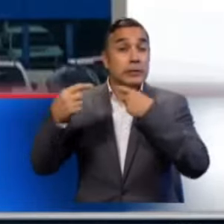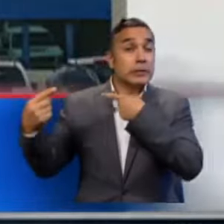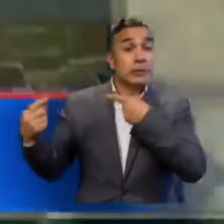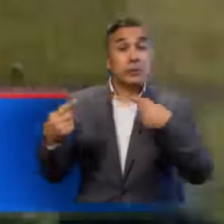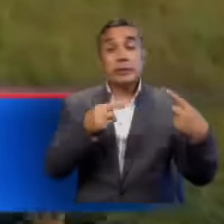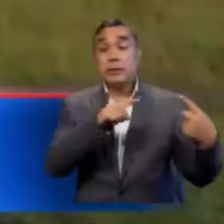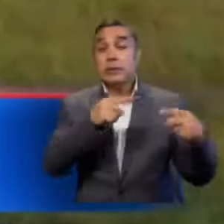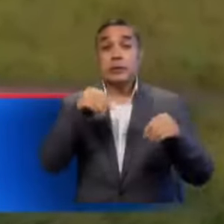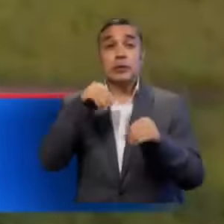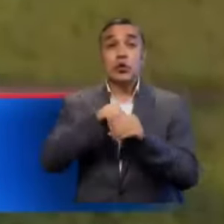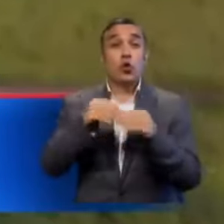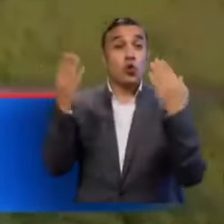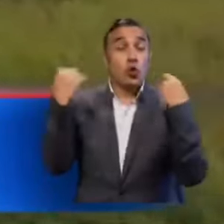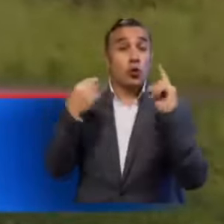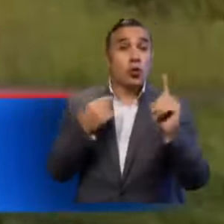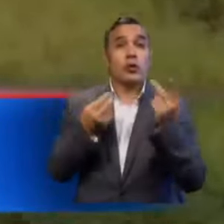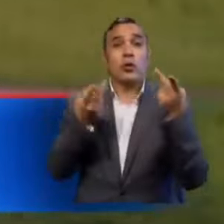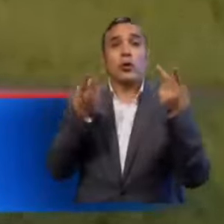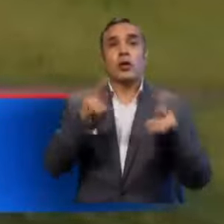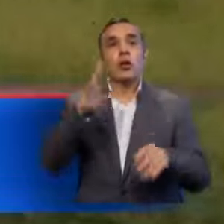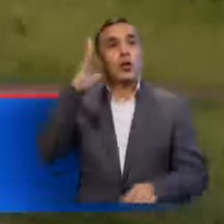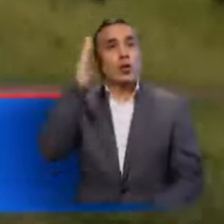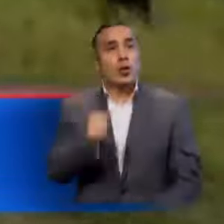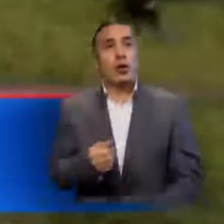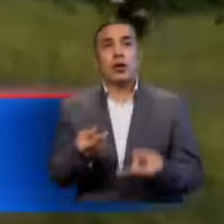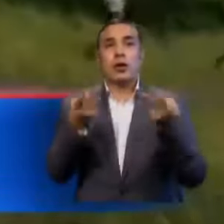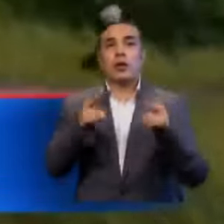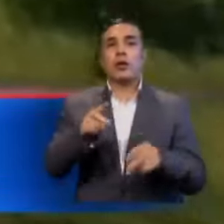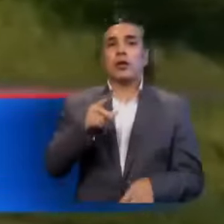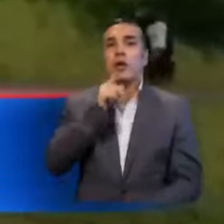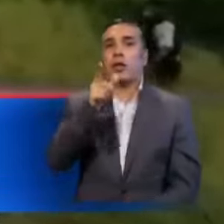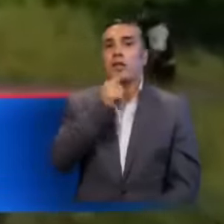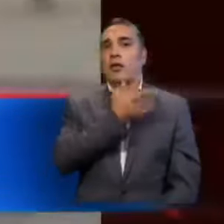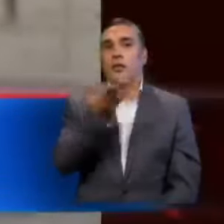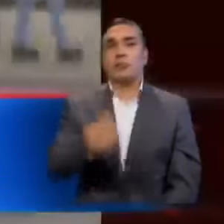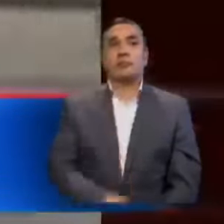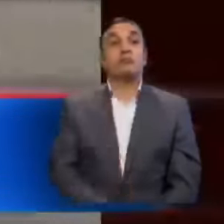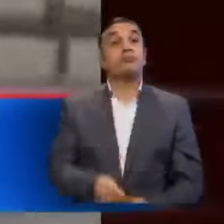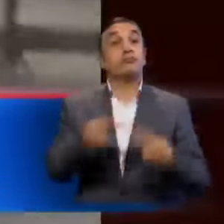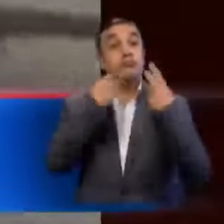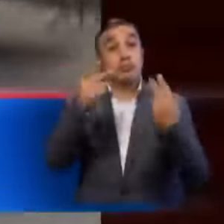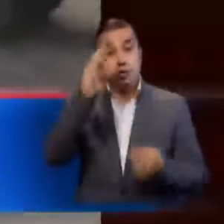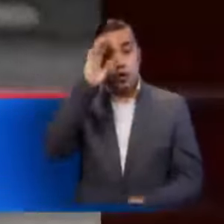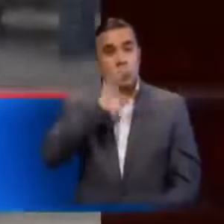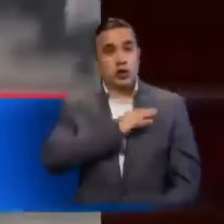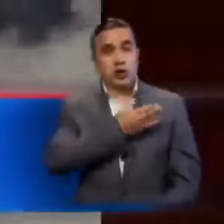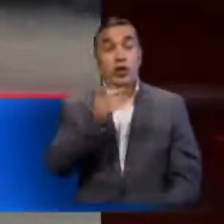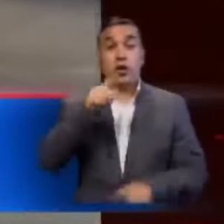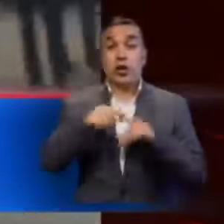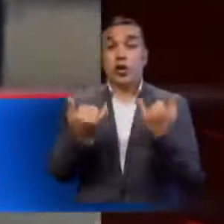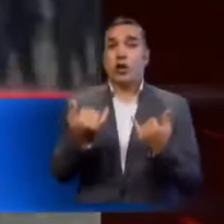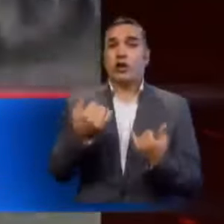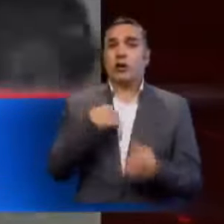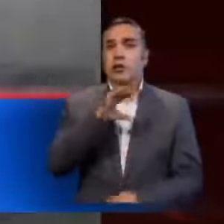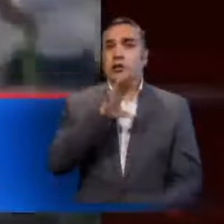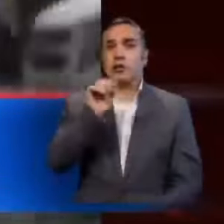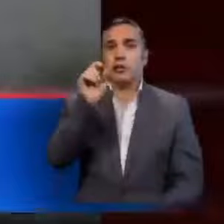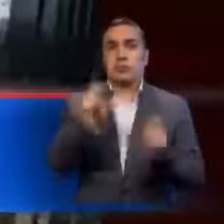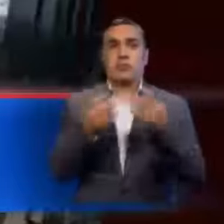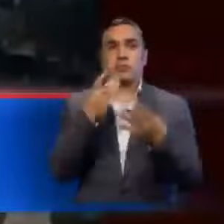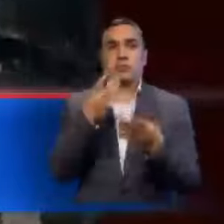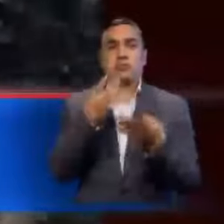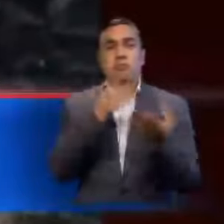dado tanto en Guayaquil, también en Cuenca, como en Latacunga. Ya lo ha dicho la Policía Nacional, al momento son 50